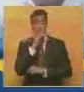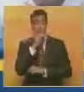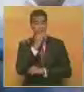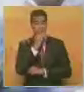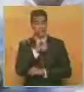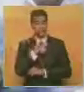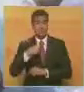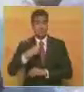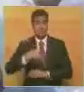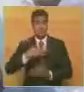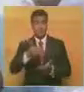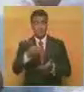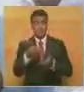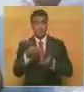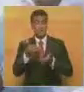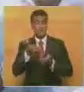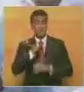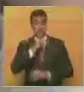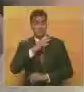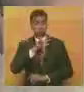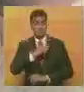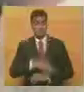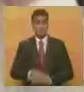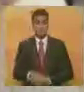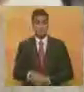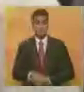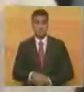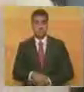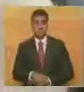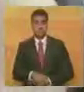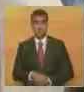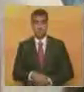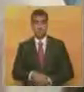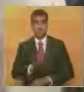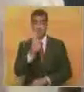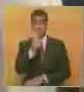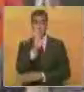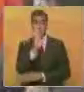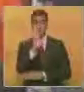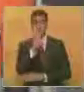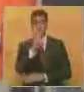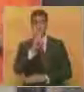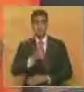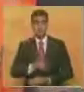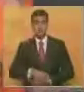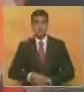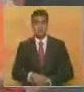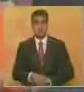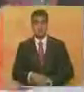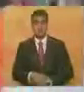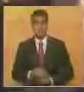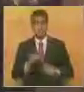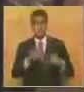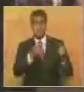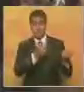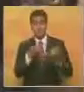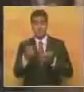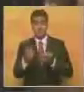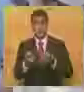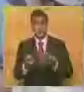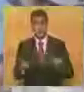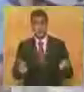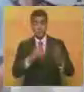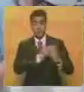cuando lograremos una victoria histórica. Aseguró su compromiso con el país y expresó que Venezuela merece una economía pujante,